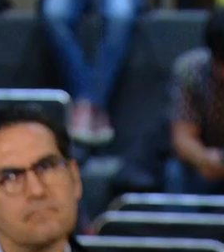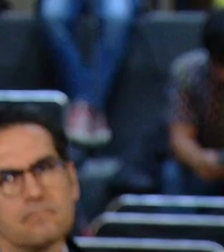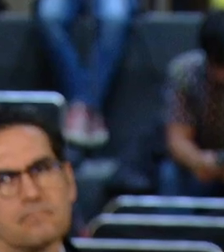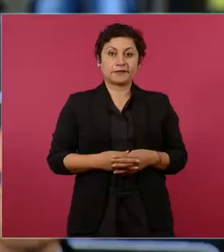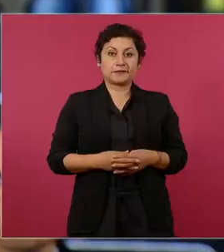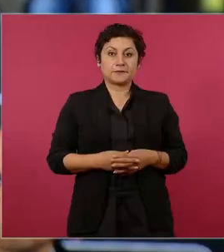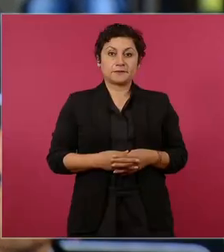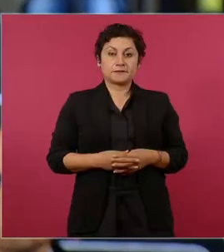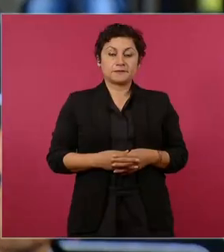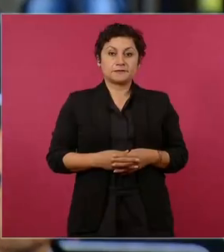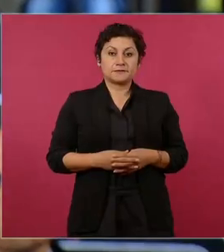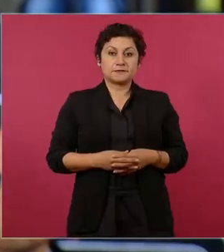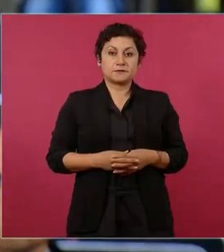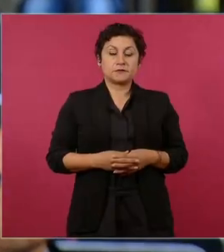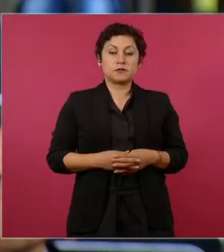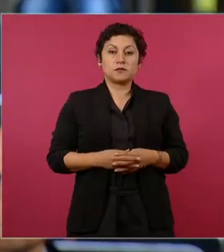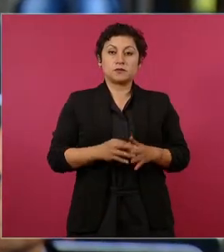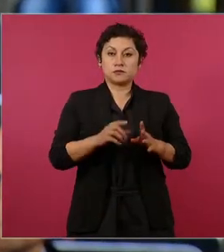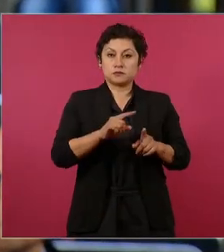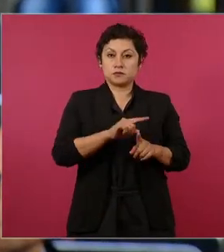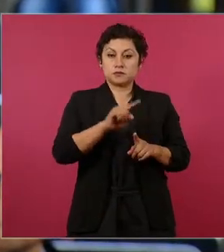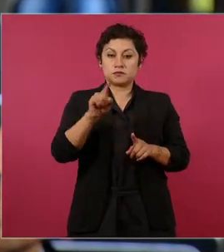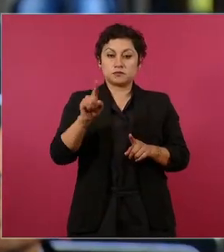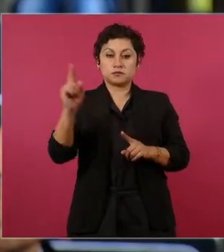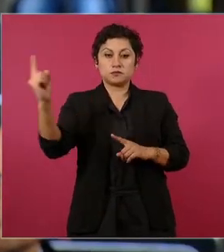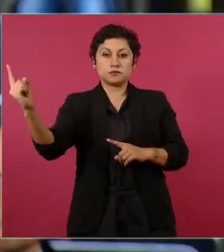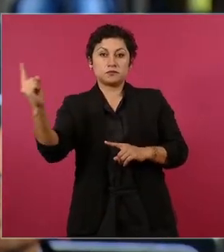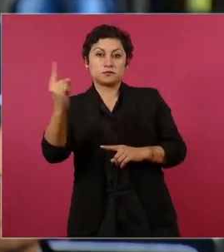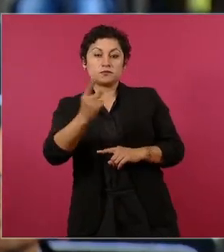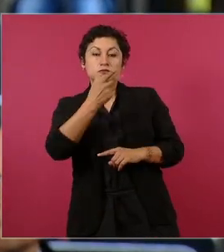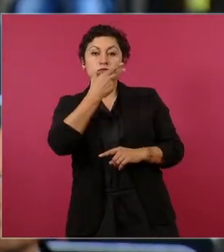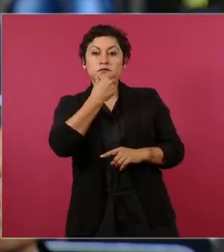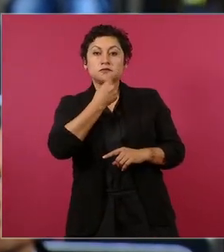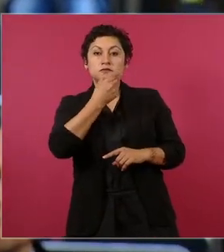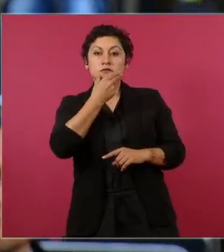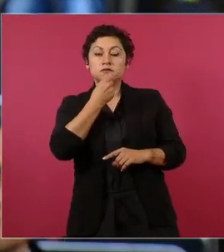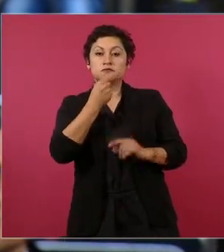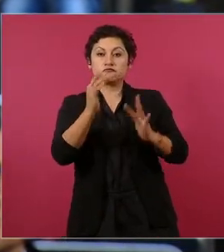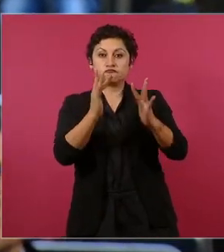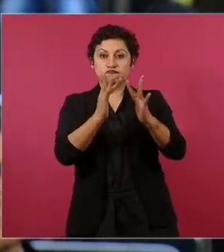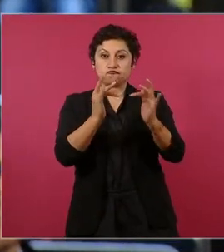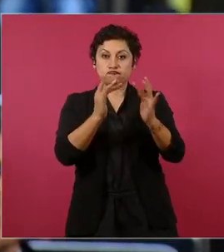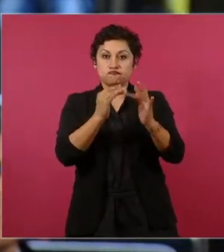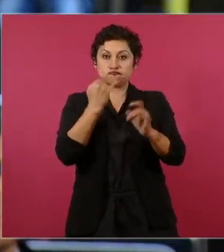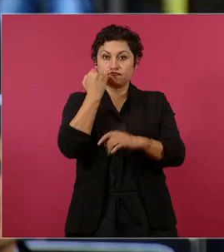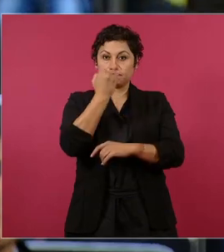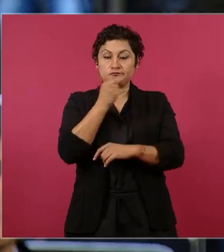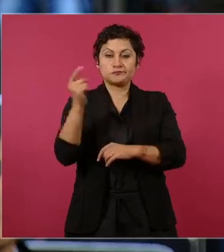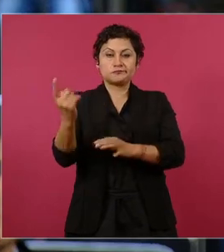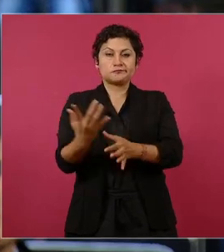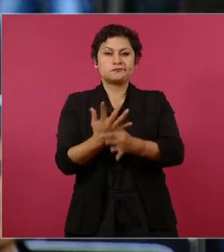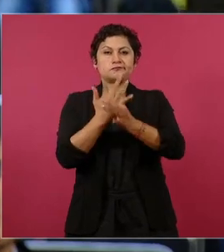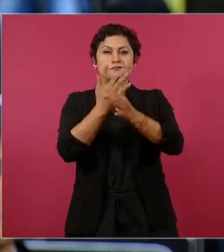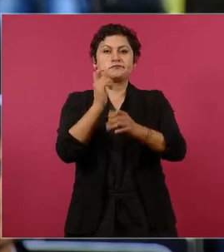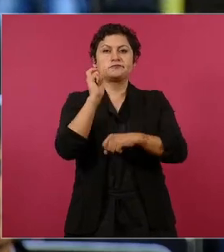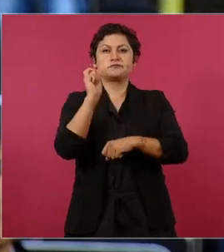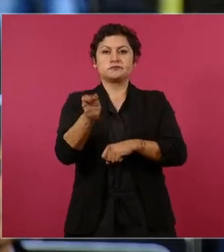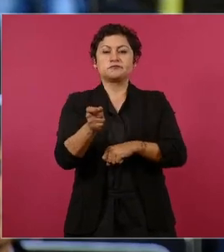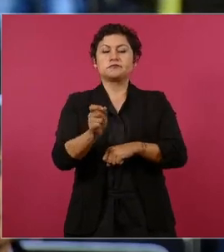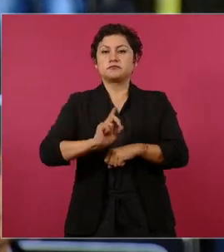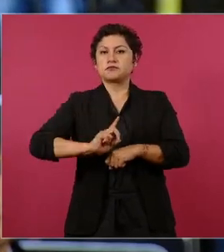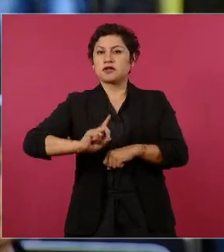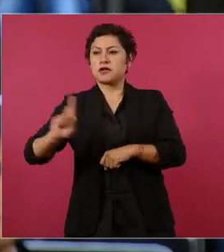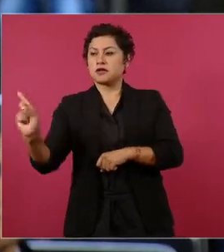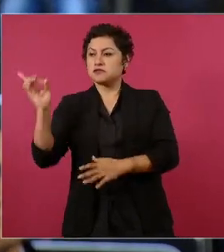pero Melenchón dijo, il n'y a pas plus gauche, il n'y a pas plus droit, no hay más que una derecha y no hay más que una